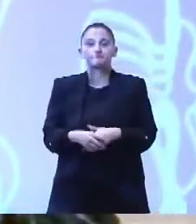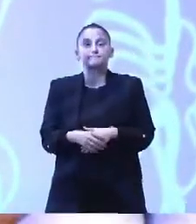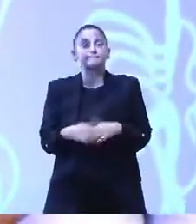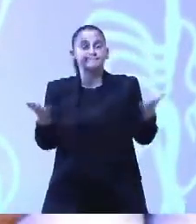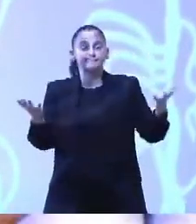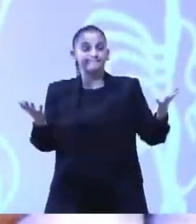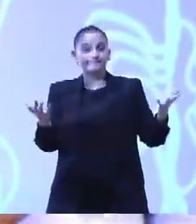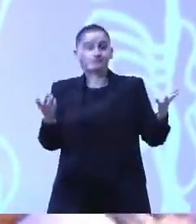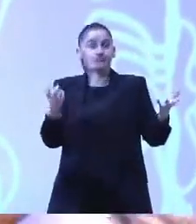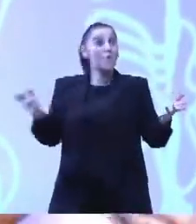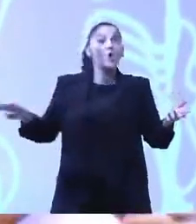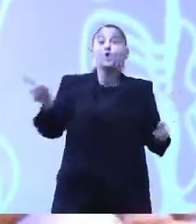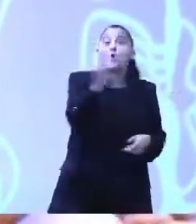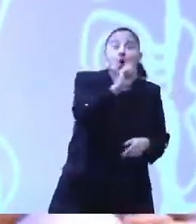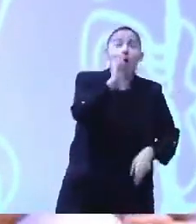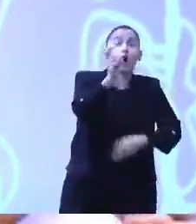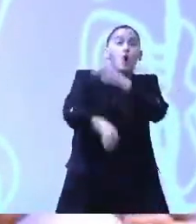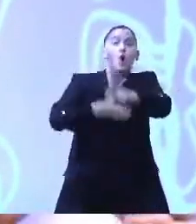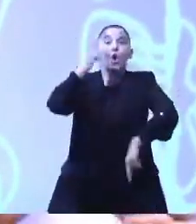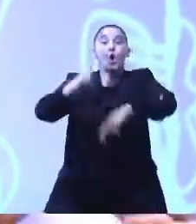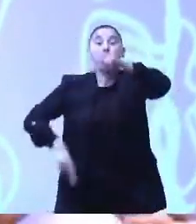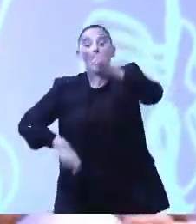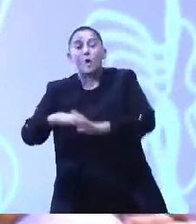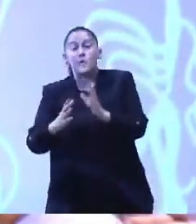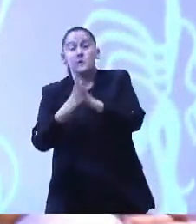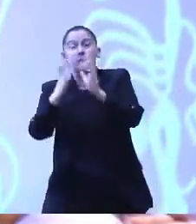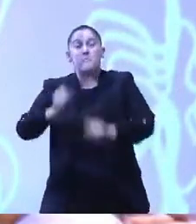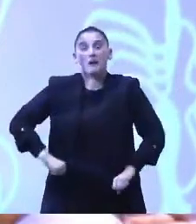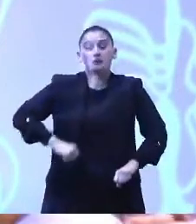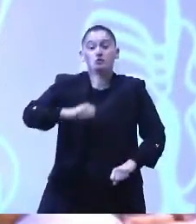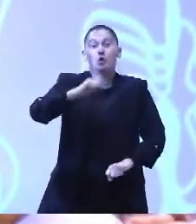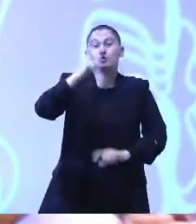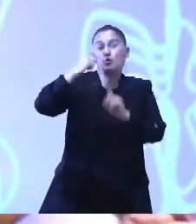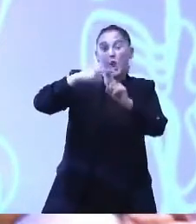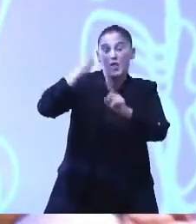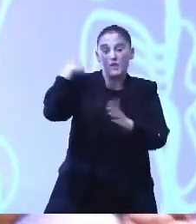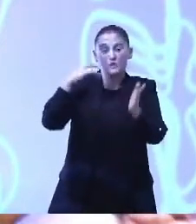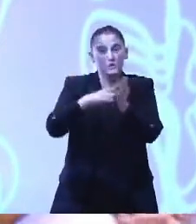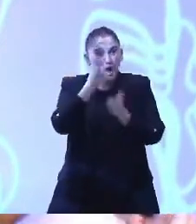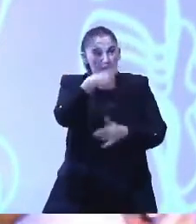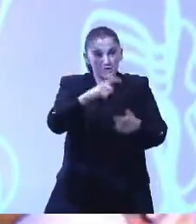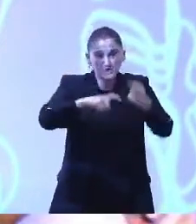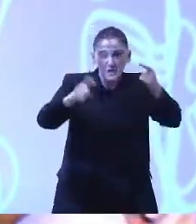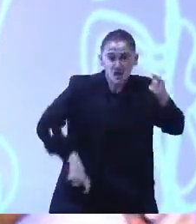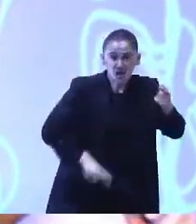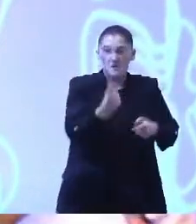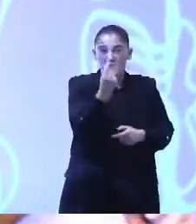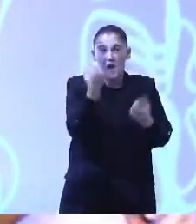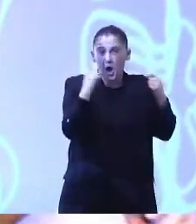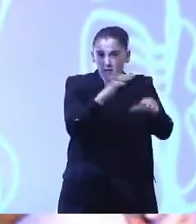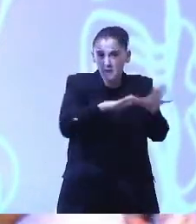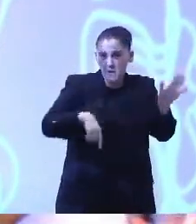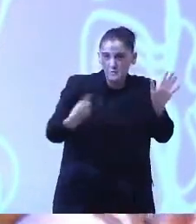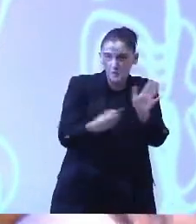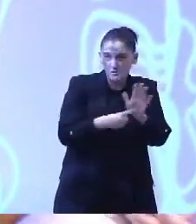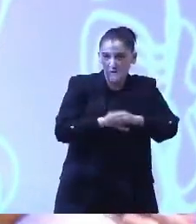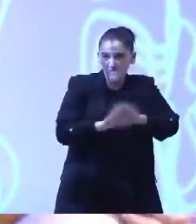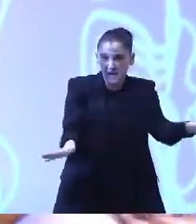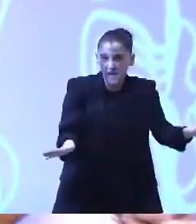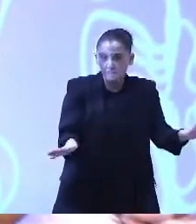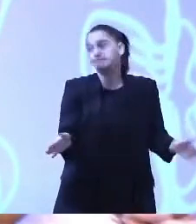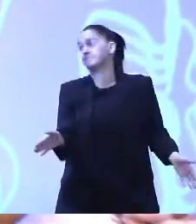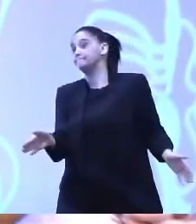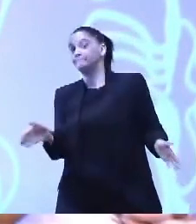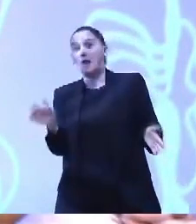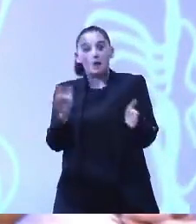No reconstruyáis el Pacto de Toledo, nos dijeron, que destruyeron ellos, ¿no?, durante la crisis financiera con su mayoría absoluta. Y bueno,